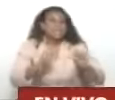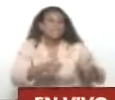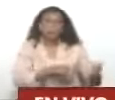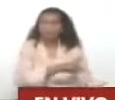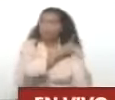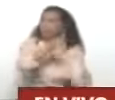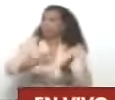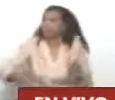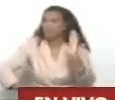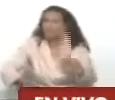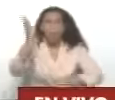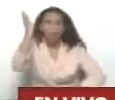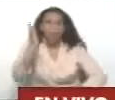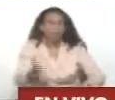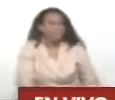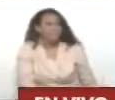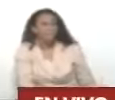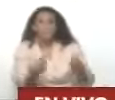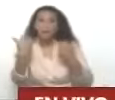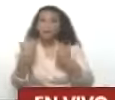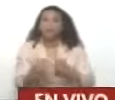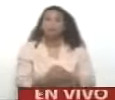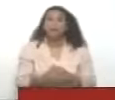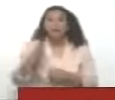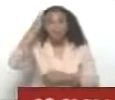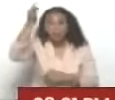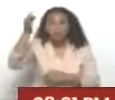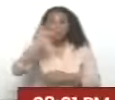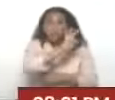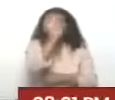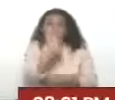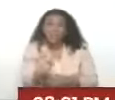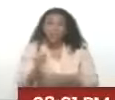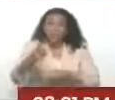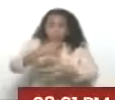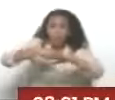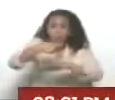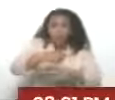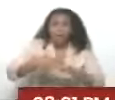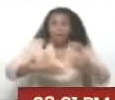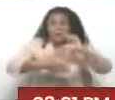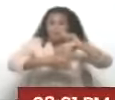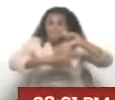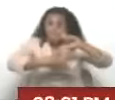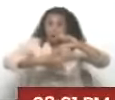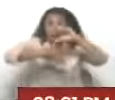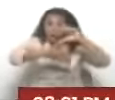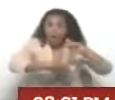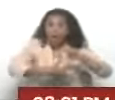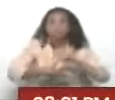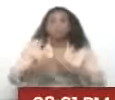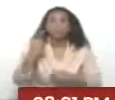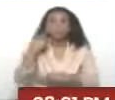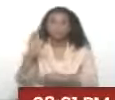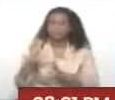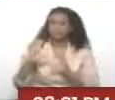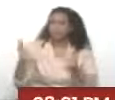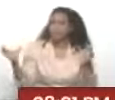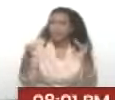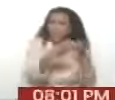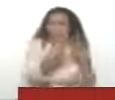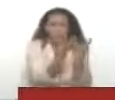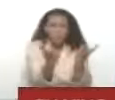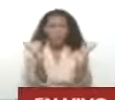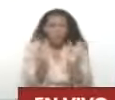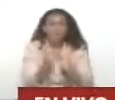hoy, presidente, tomé la iniciativa de ir al Consejo Federal de Gobierno, al Banco Bicentenario, a Safonac. Me reuní con toda esa gente,